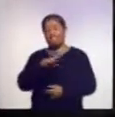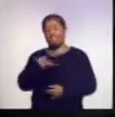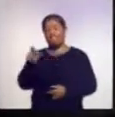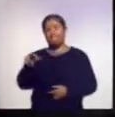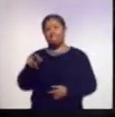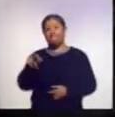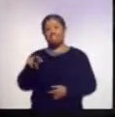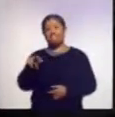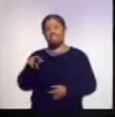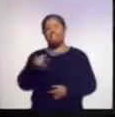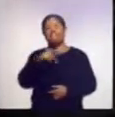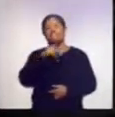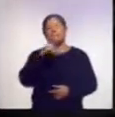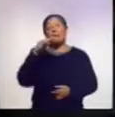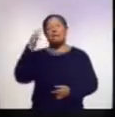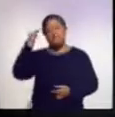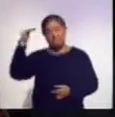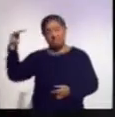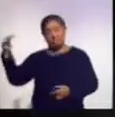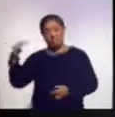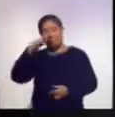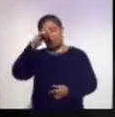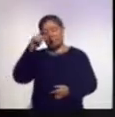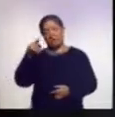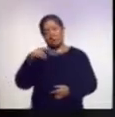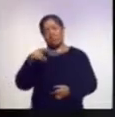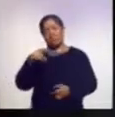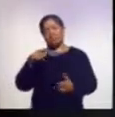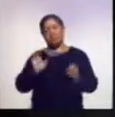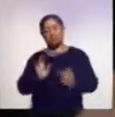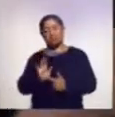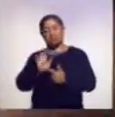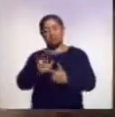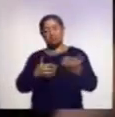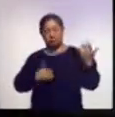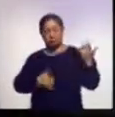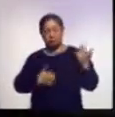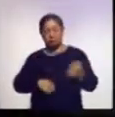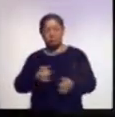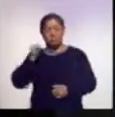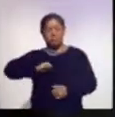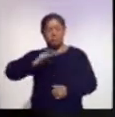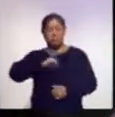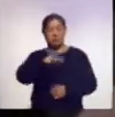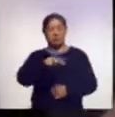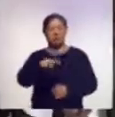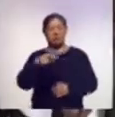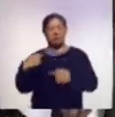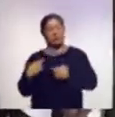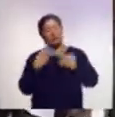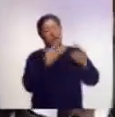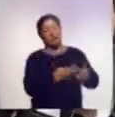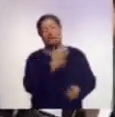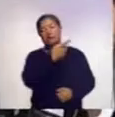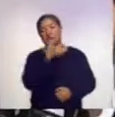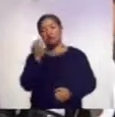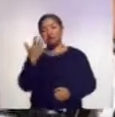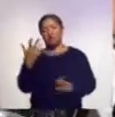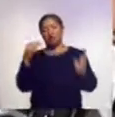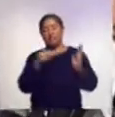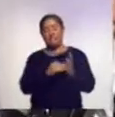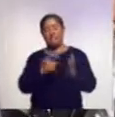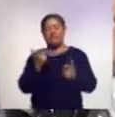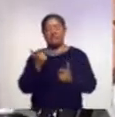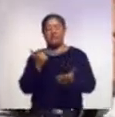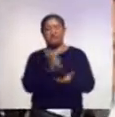de Paracho, Michoacán, con la pieza guitarra siglo XVIII, quien recibió un premio de 105 mil pesos. En esta sexta edición